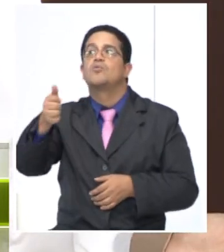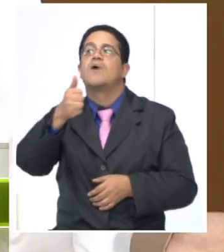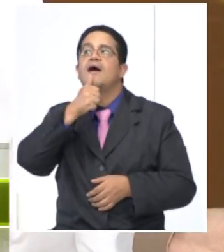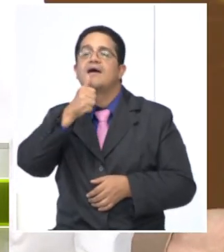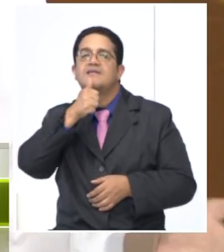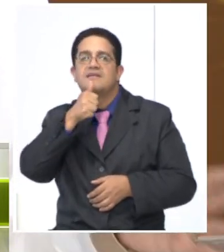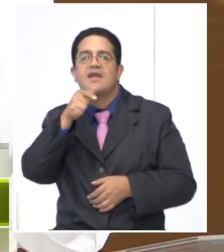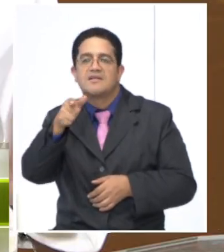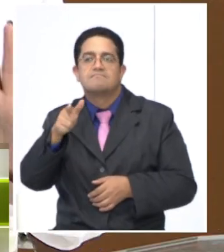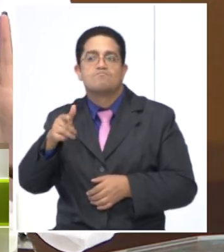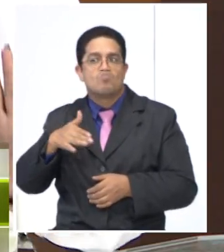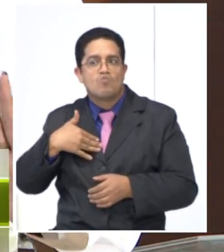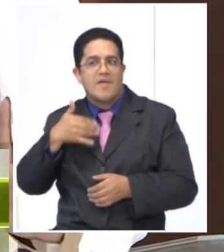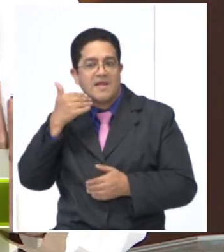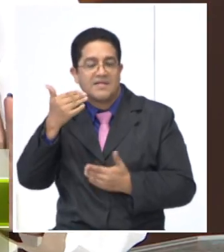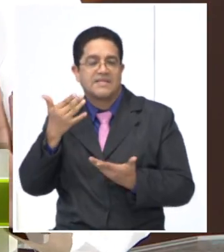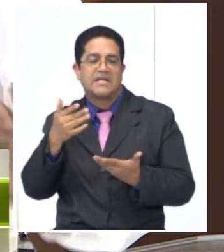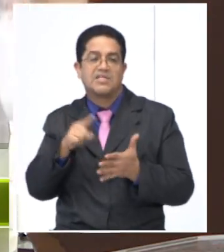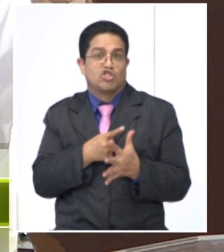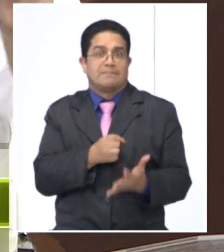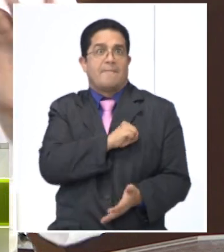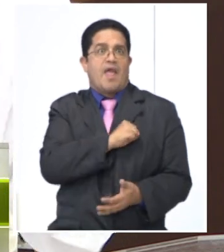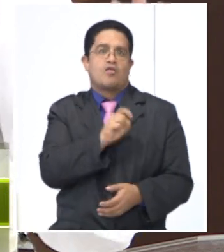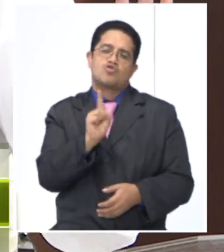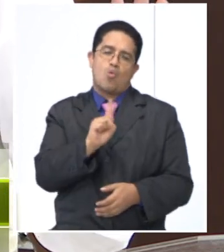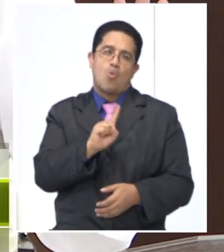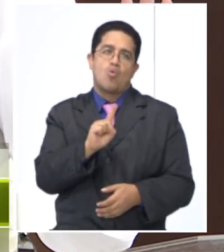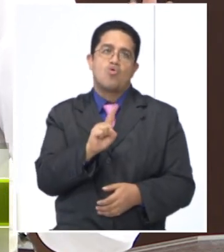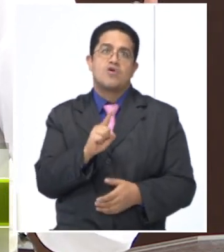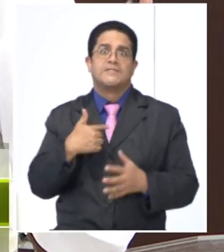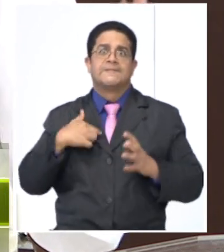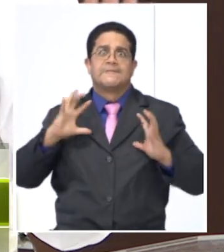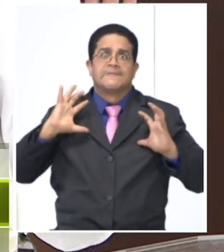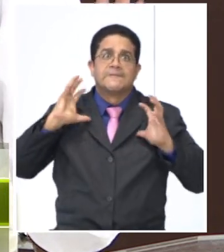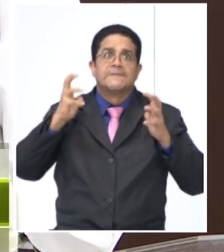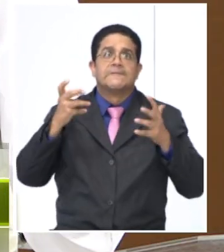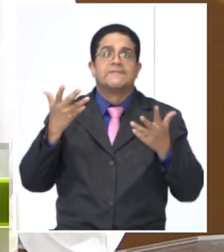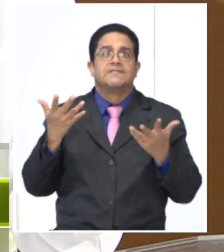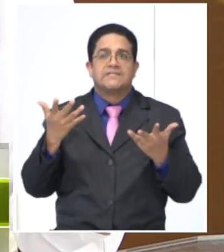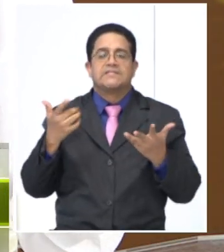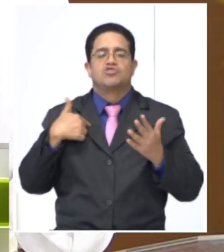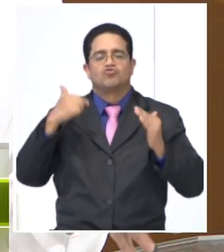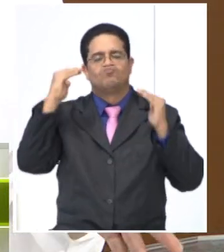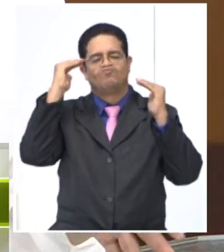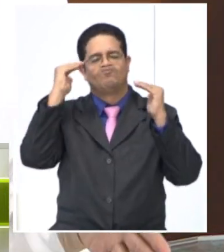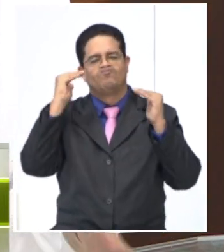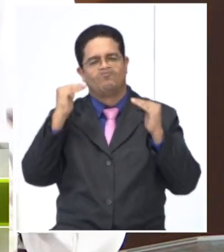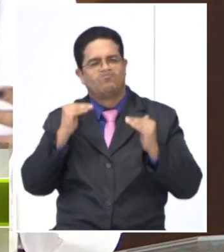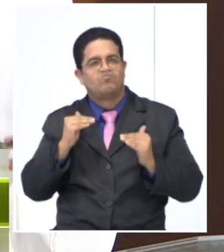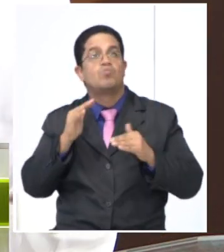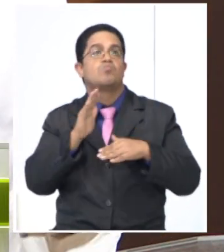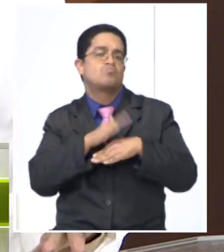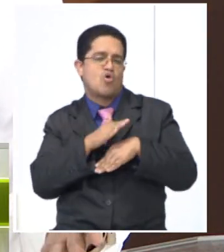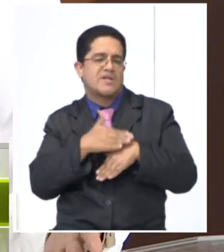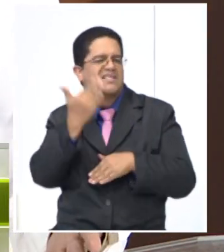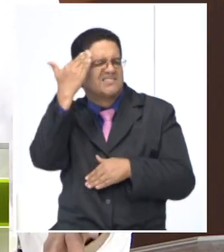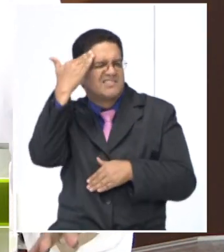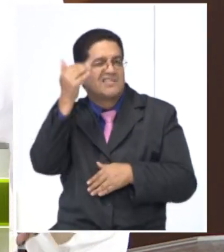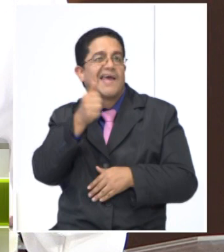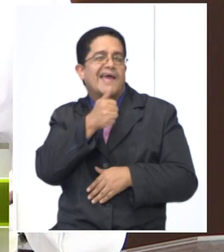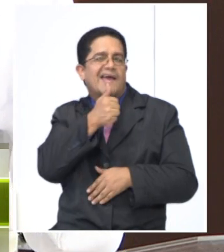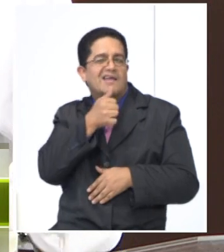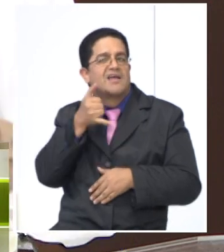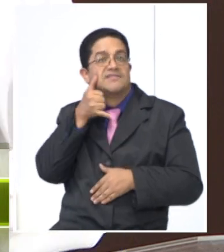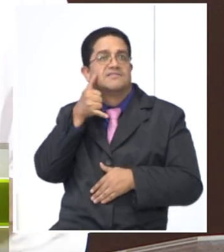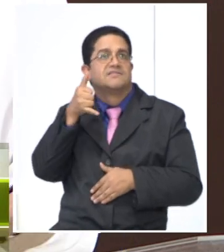me puede atender. Entonces ya yo no entro en pánico y el estrés que puedo tener en ese momento pues disminuye un poco más porque sí, está nuestro cortisol puede estar